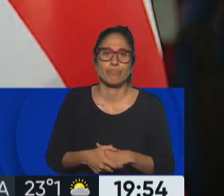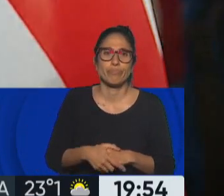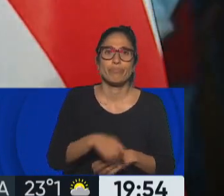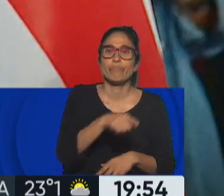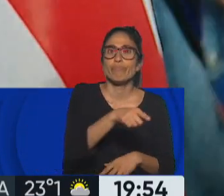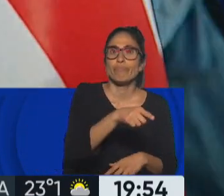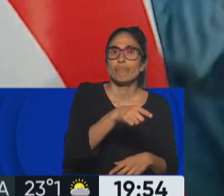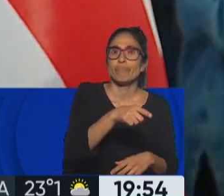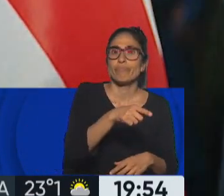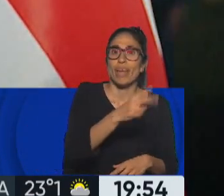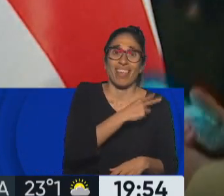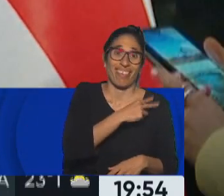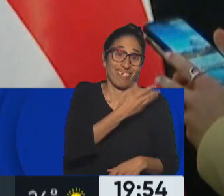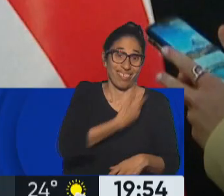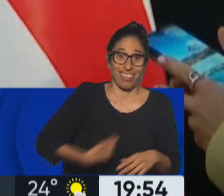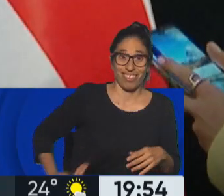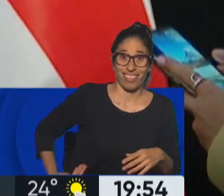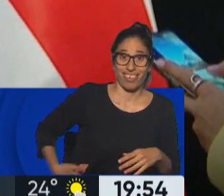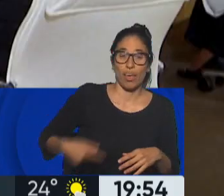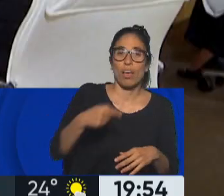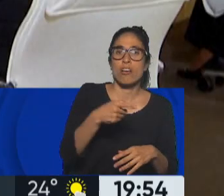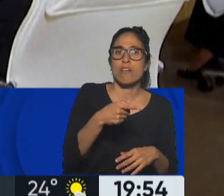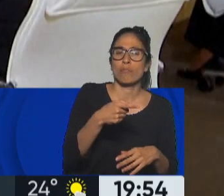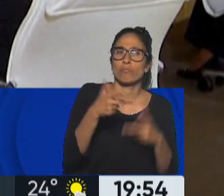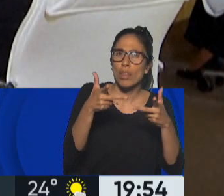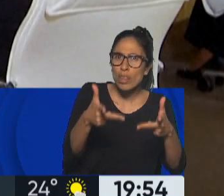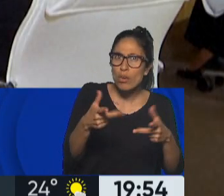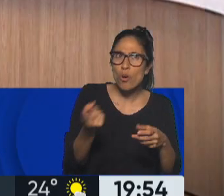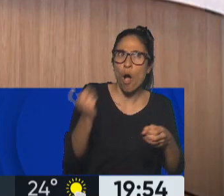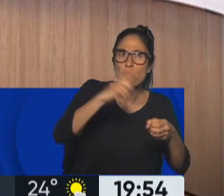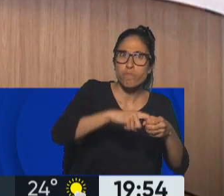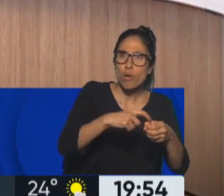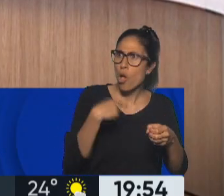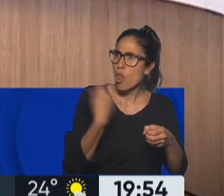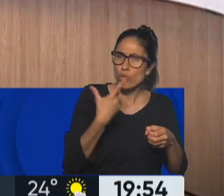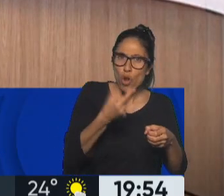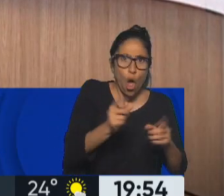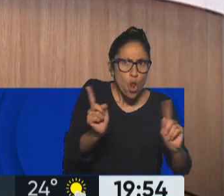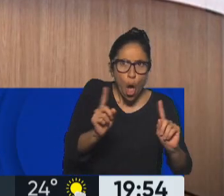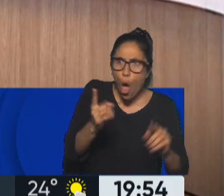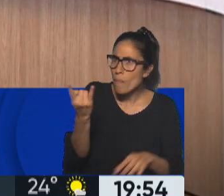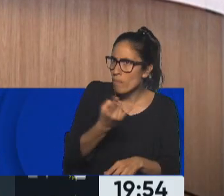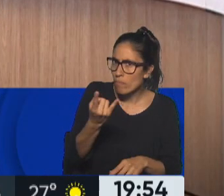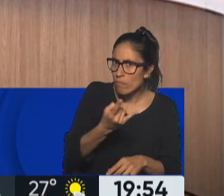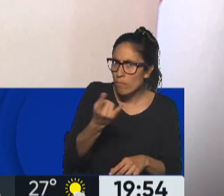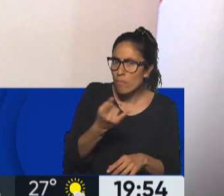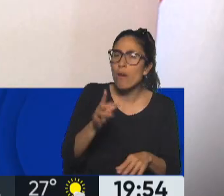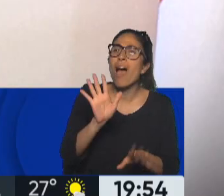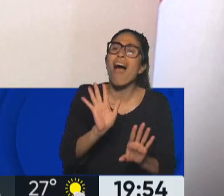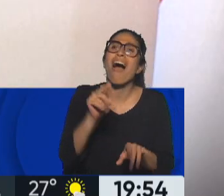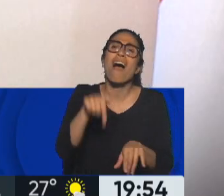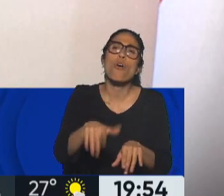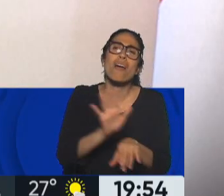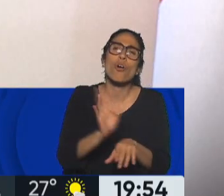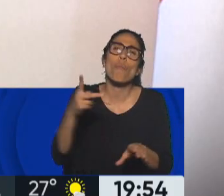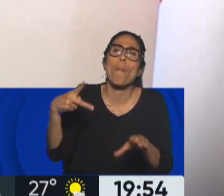de gobierno negó haber renunciado a unirse a la Unión Europea y afirmó que la pausa en las negociaciones es una oportunidad para revisar los términos